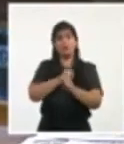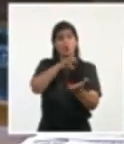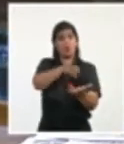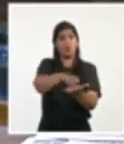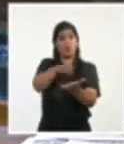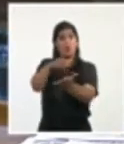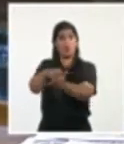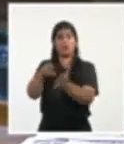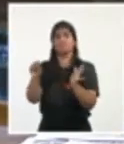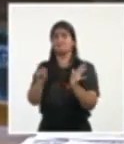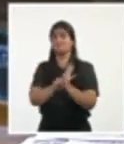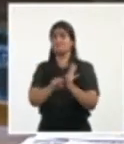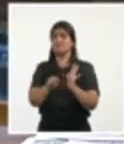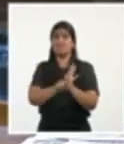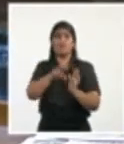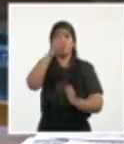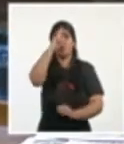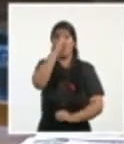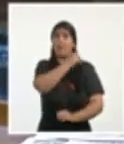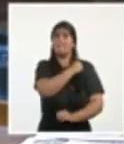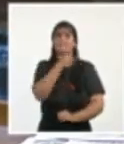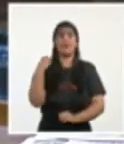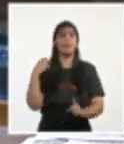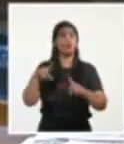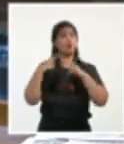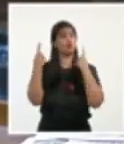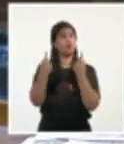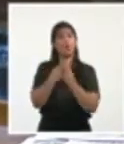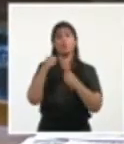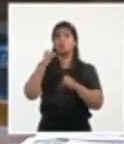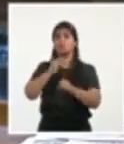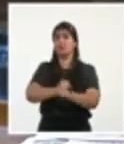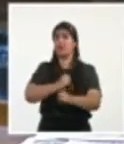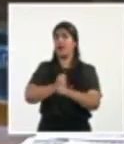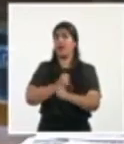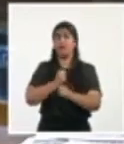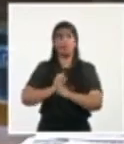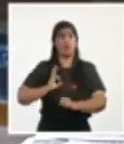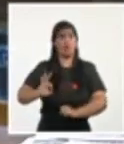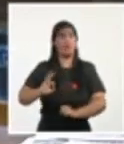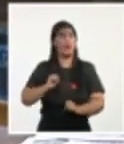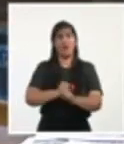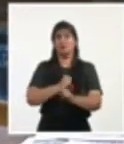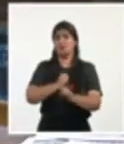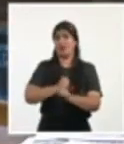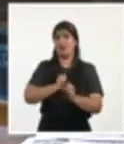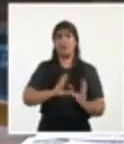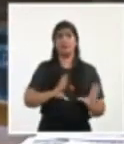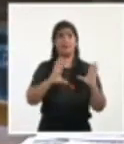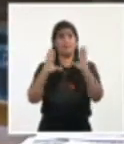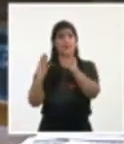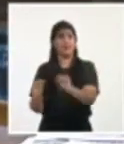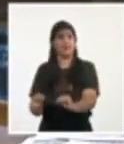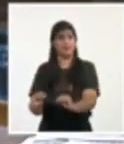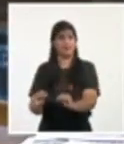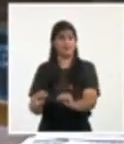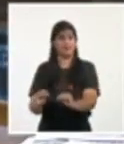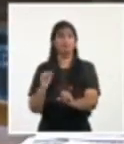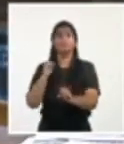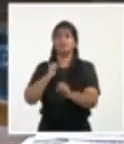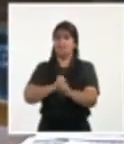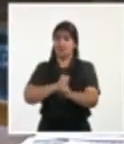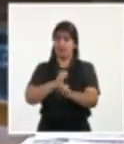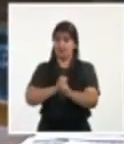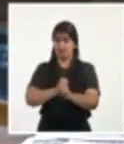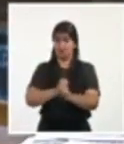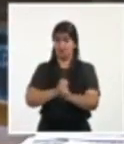inevitablemente ha generado fallas en su funcionamiento en algunos territorios durante la última etapa a partir del número de